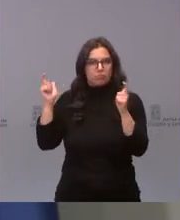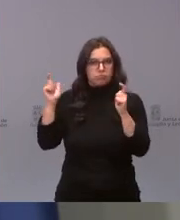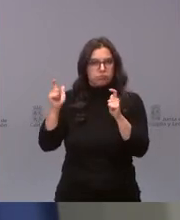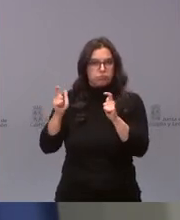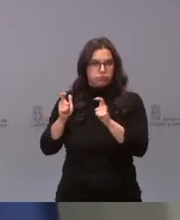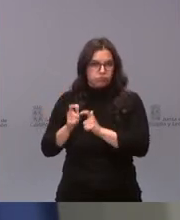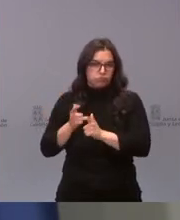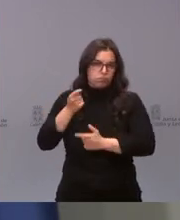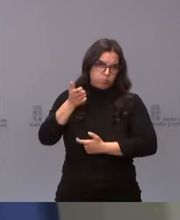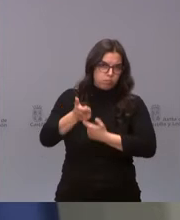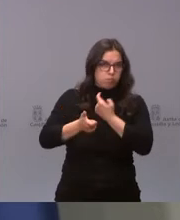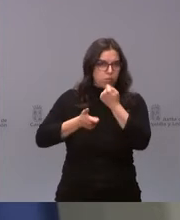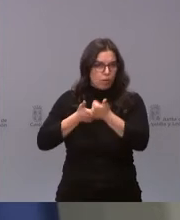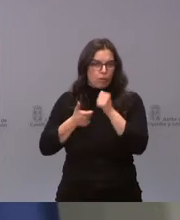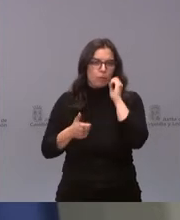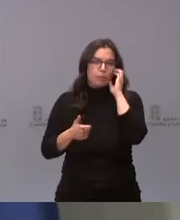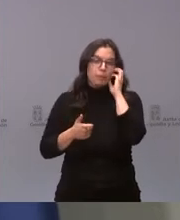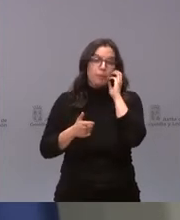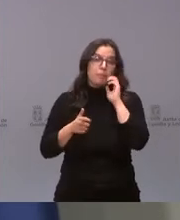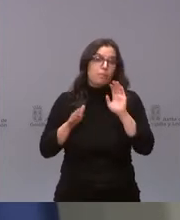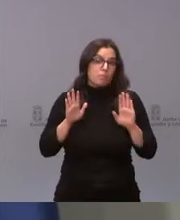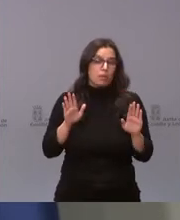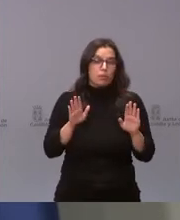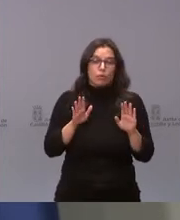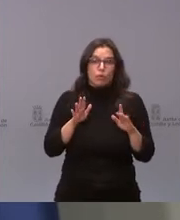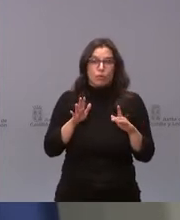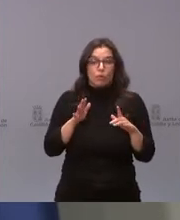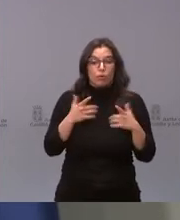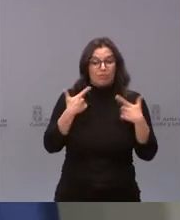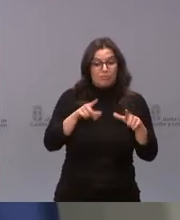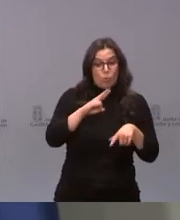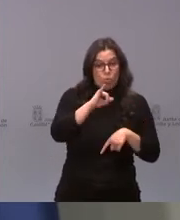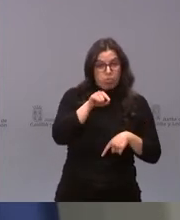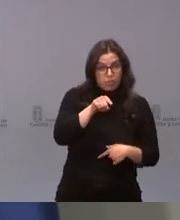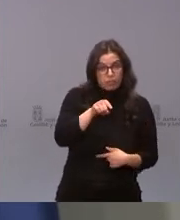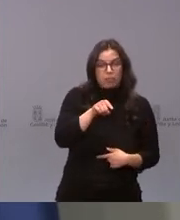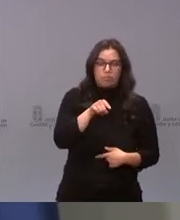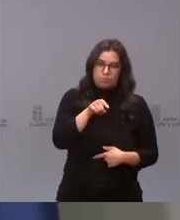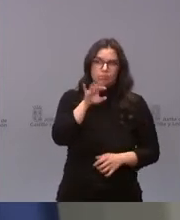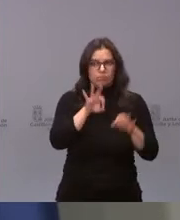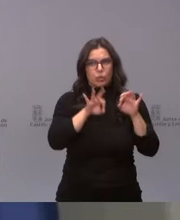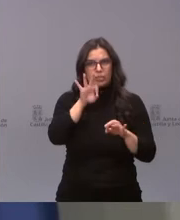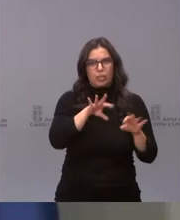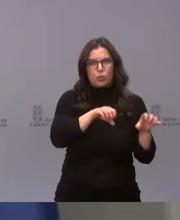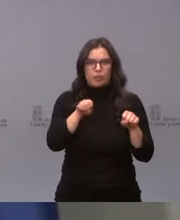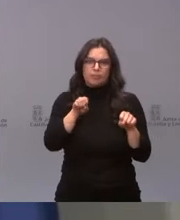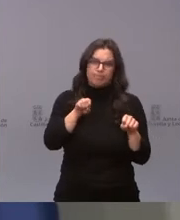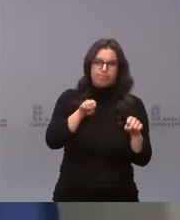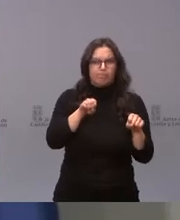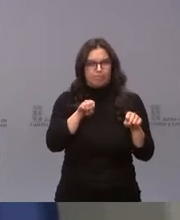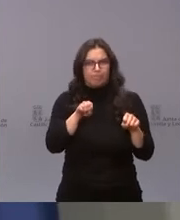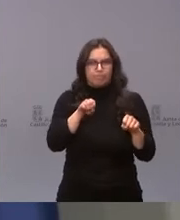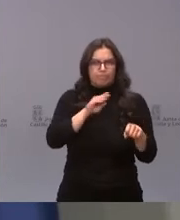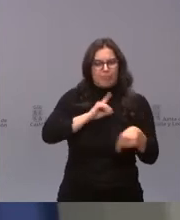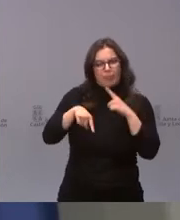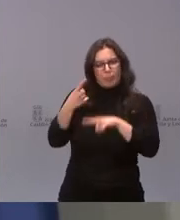saturación por el COVID, pero aún las unidades de cuidados intensivos tienen un porcentaje que les comentará luego